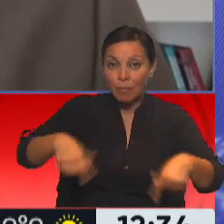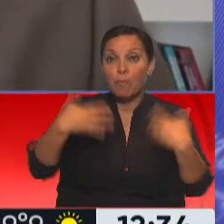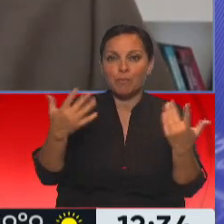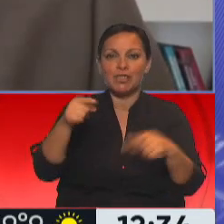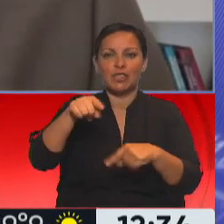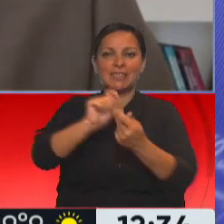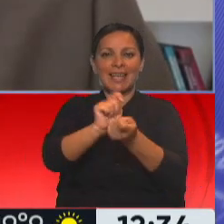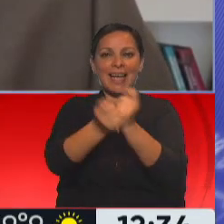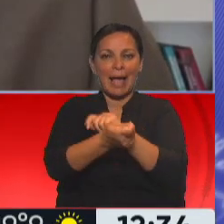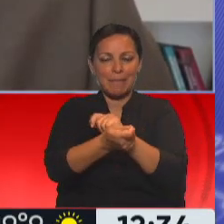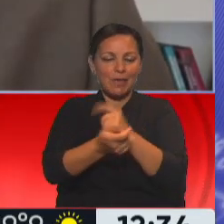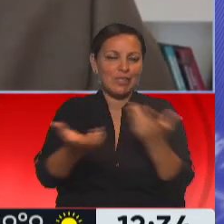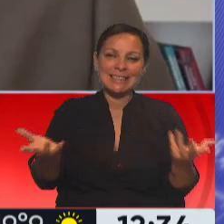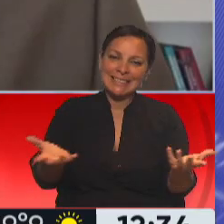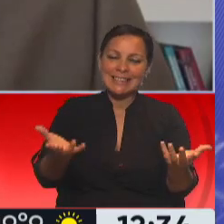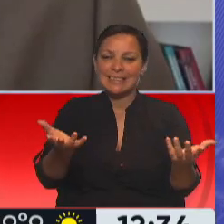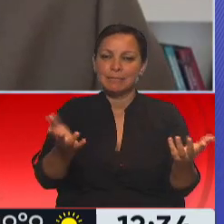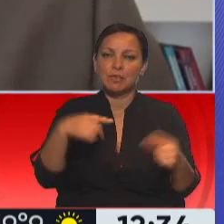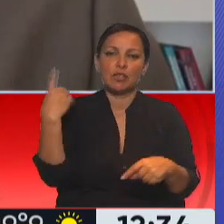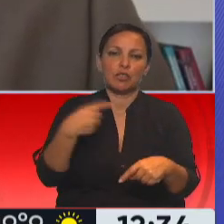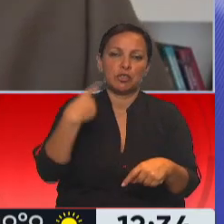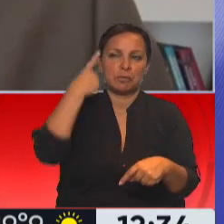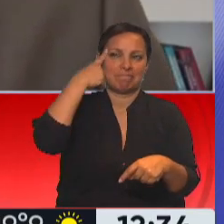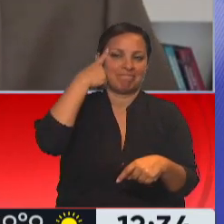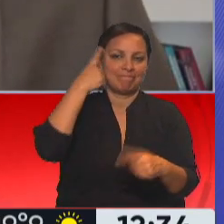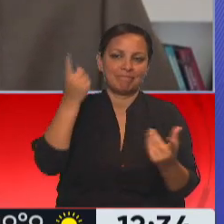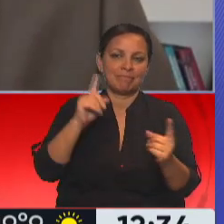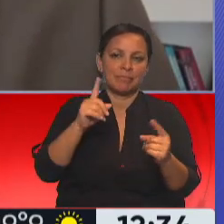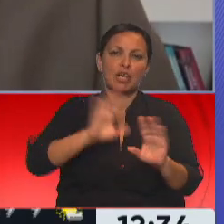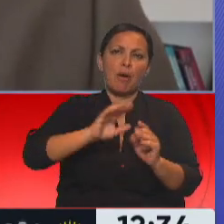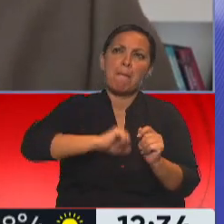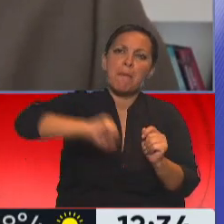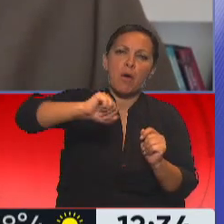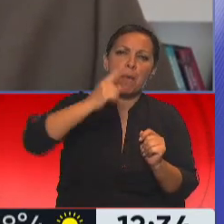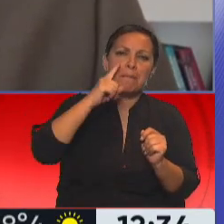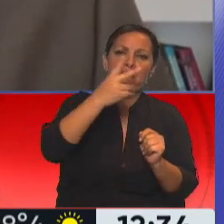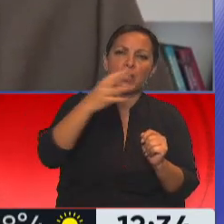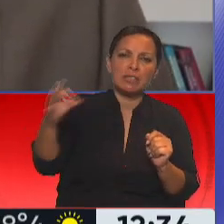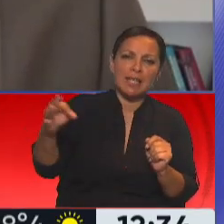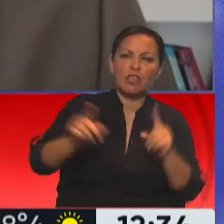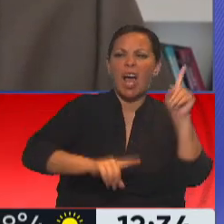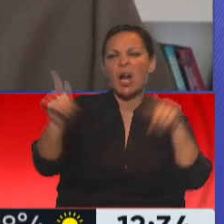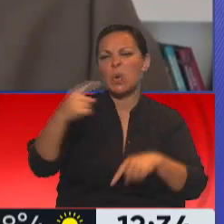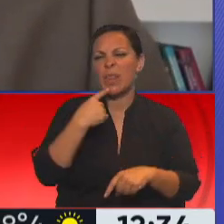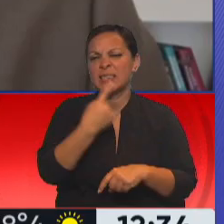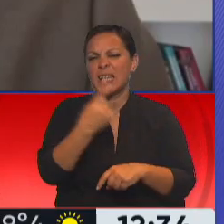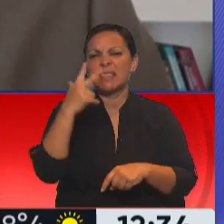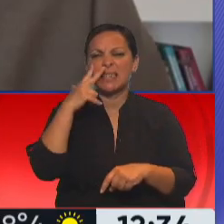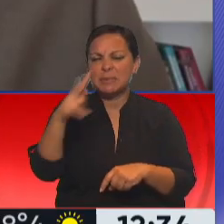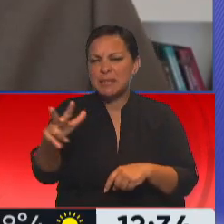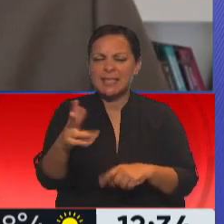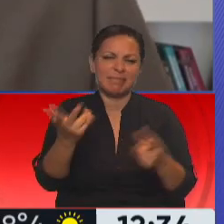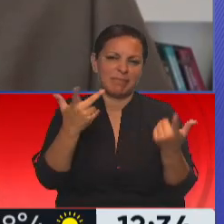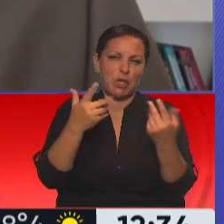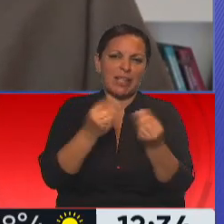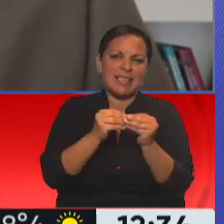caer. Claro. Por eso nosotros estamos convencidos que no se iba a escapar a 1.400. Algunos hablan de 3.000, decían cosas que no tienen ningún